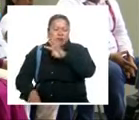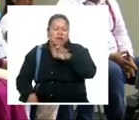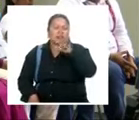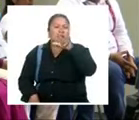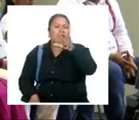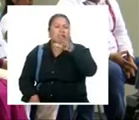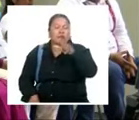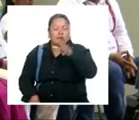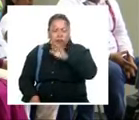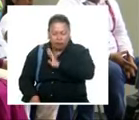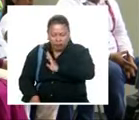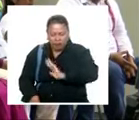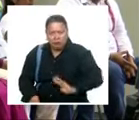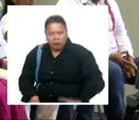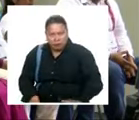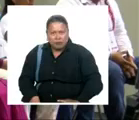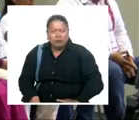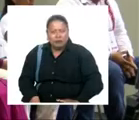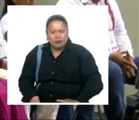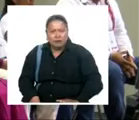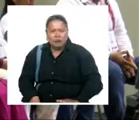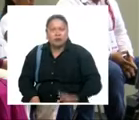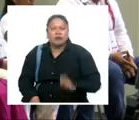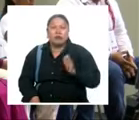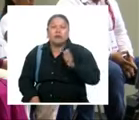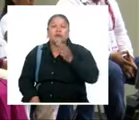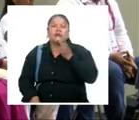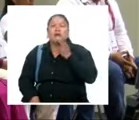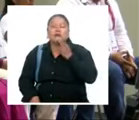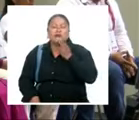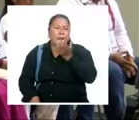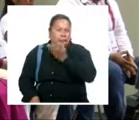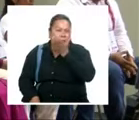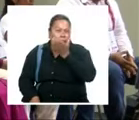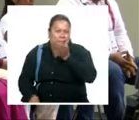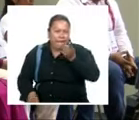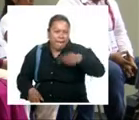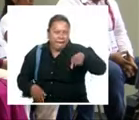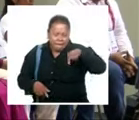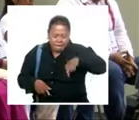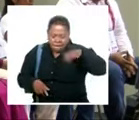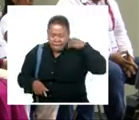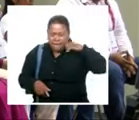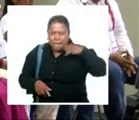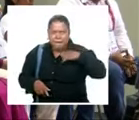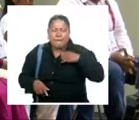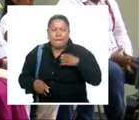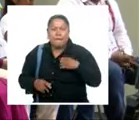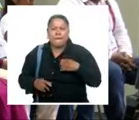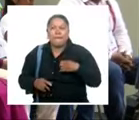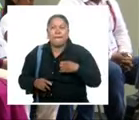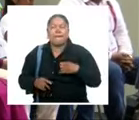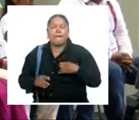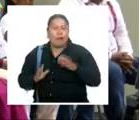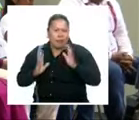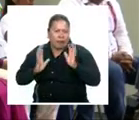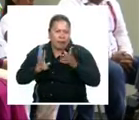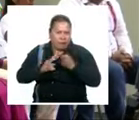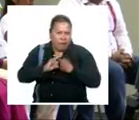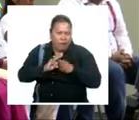417 municipios de régimen de usos y costumbres en Oaxaca se lleva a